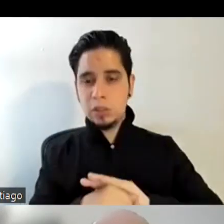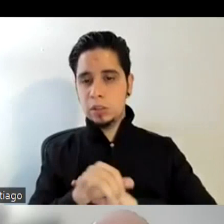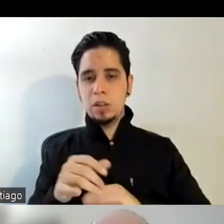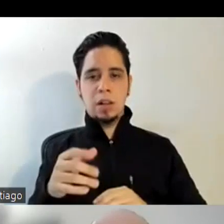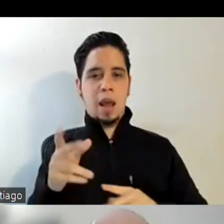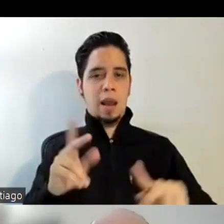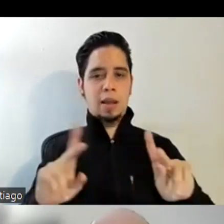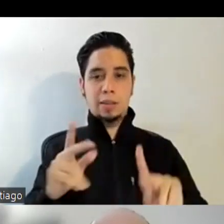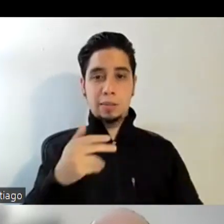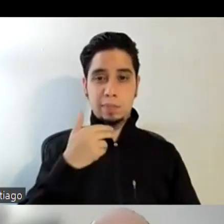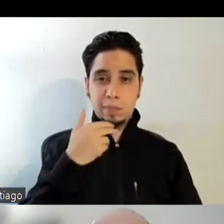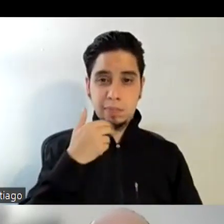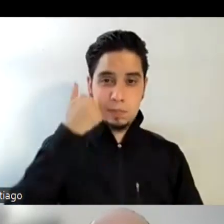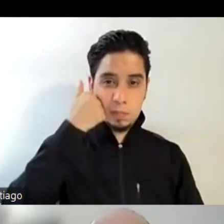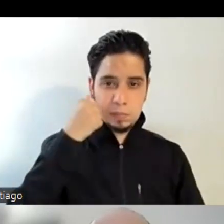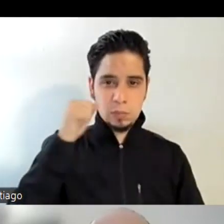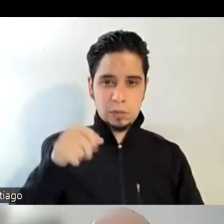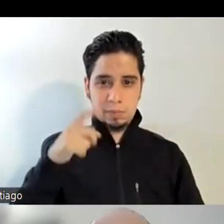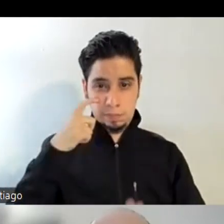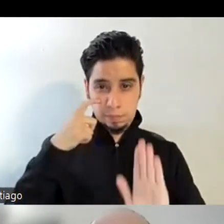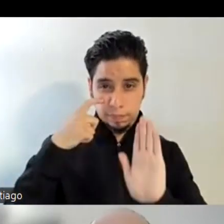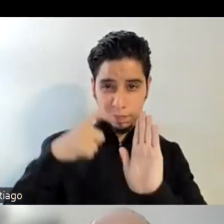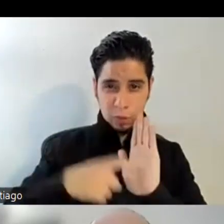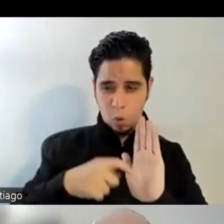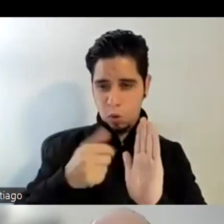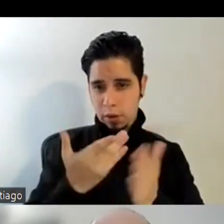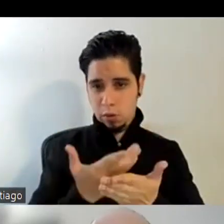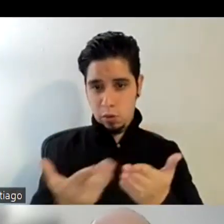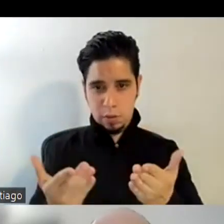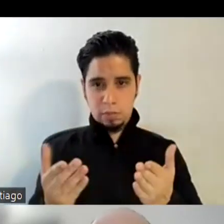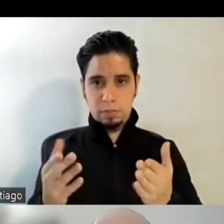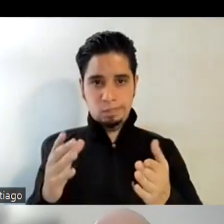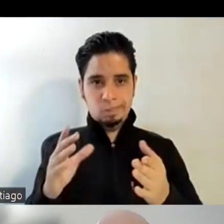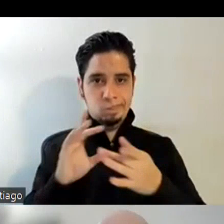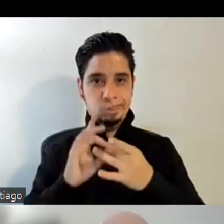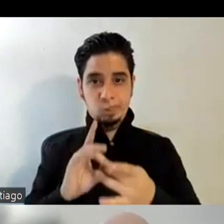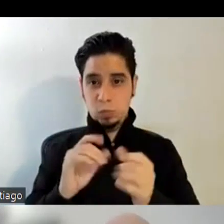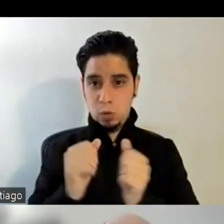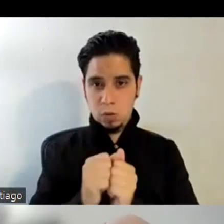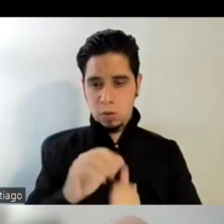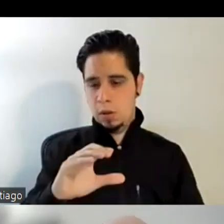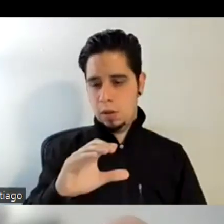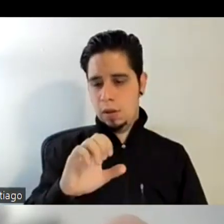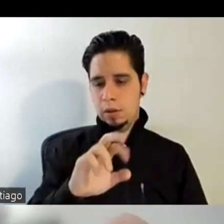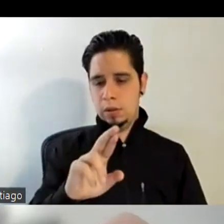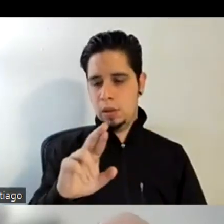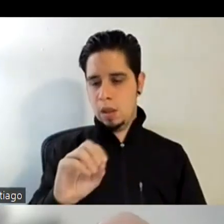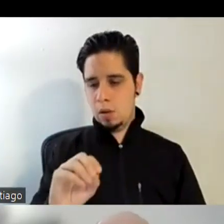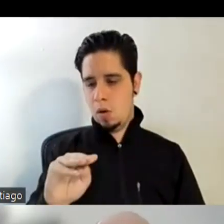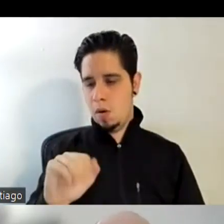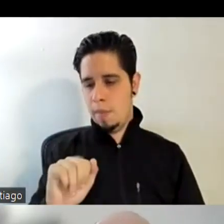mayorcitos, quizás alguno capta que hay otras alusiones al Cerro Maravillas, que se desarrollaron como parte del